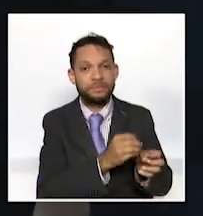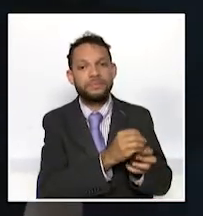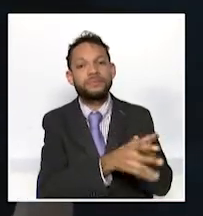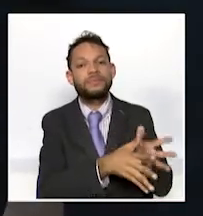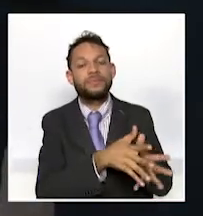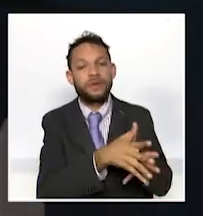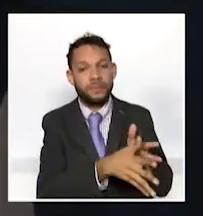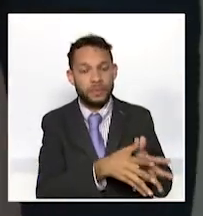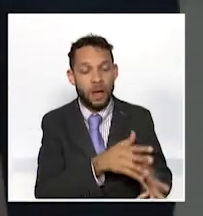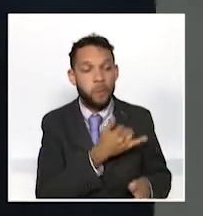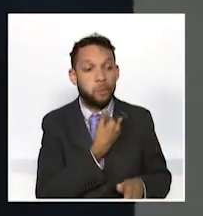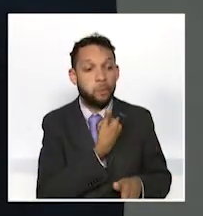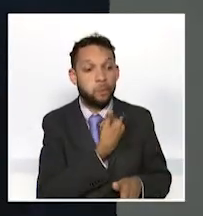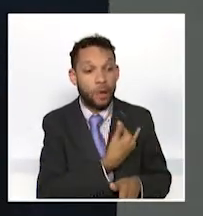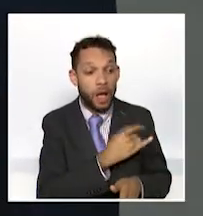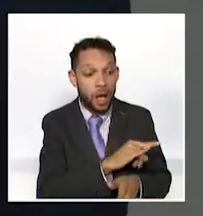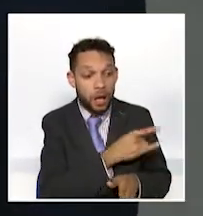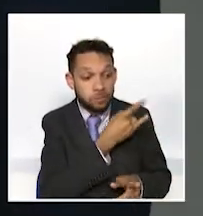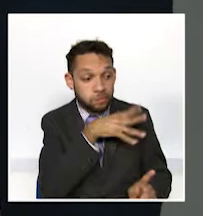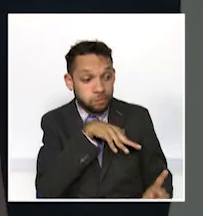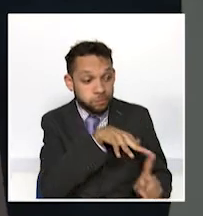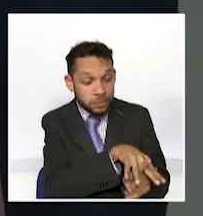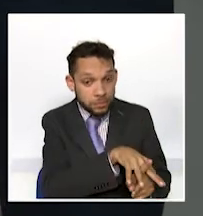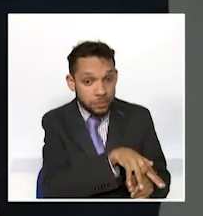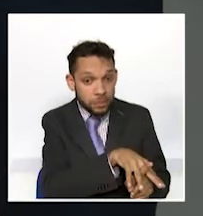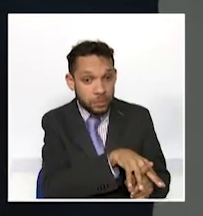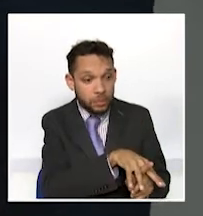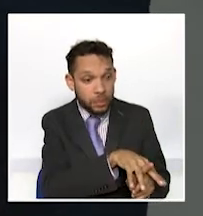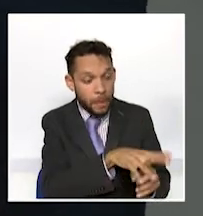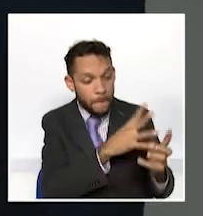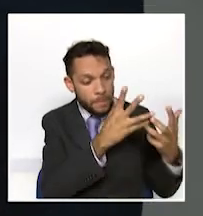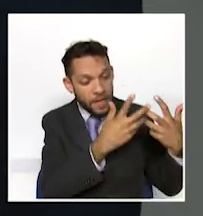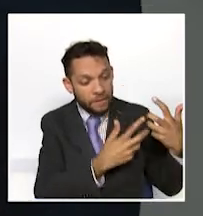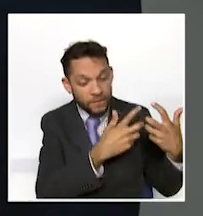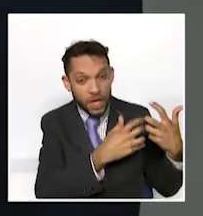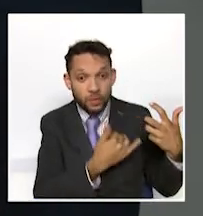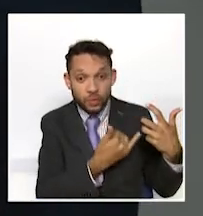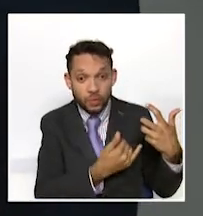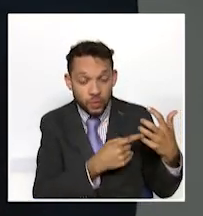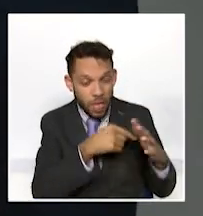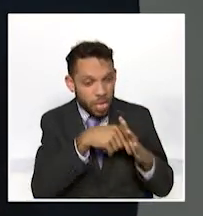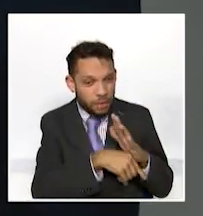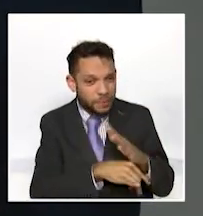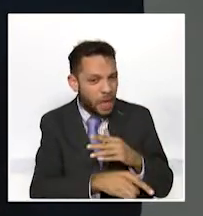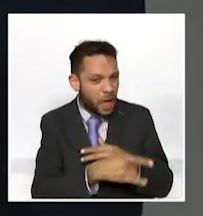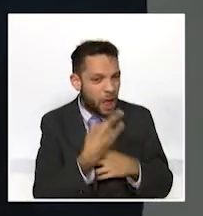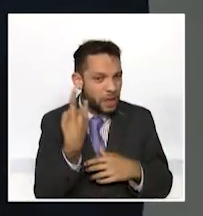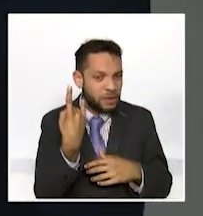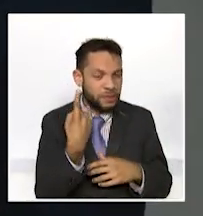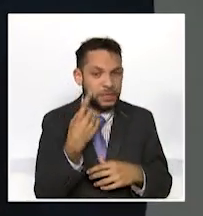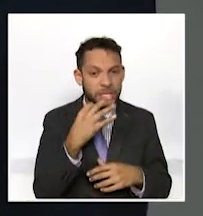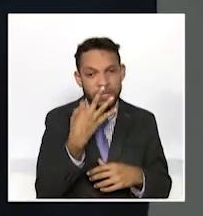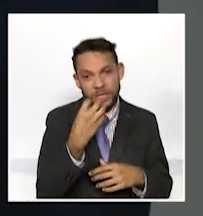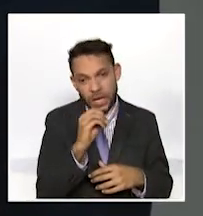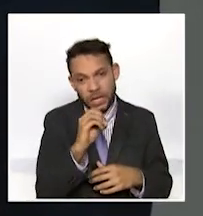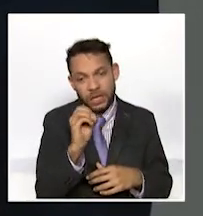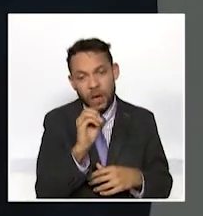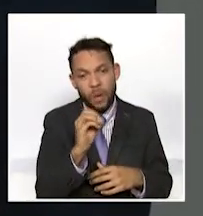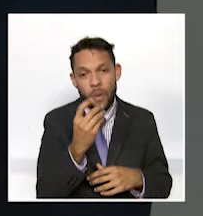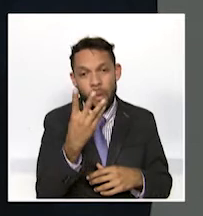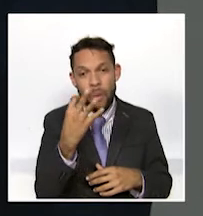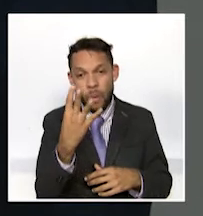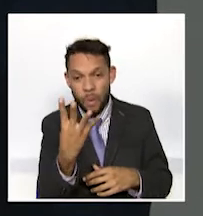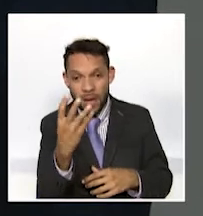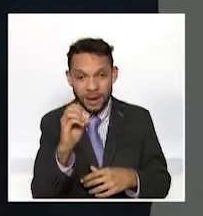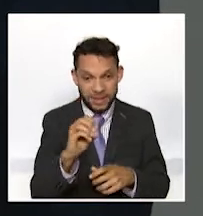haya o no se presente un daño neuroestructural muy avanzado. Cuando hablamos de escoliosis superiores a los 30, 40 grados,